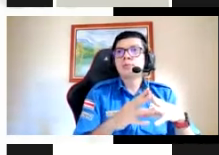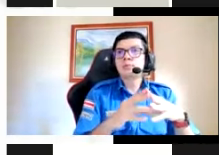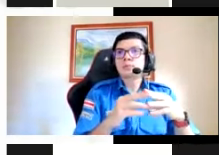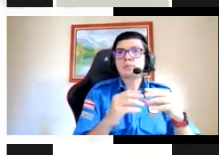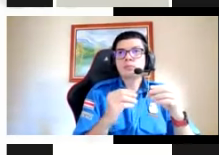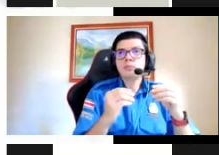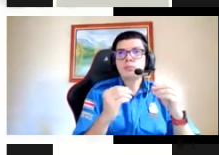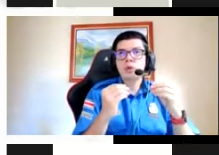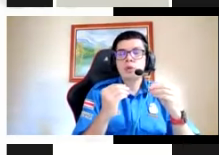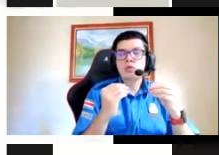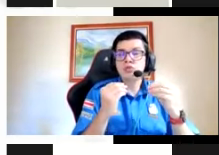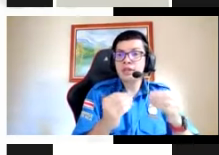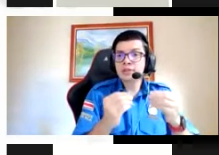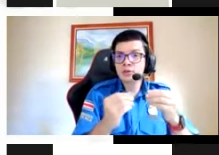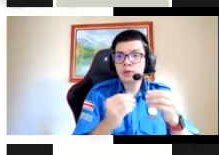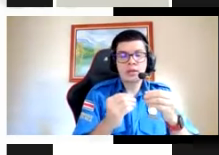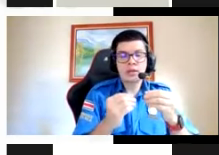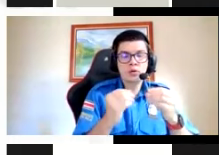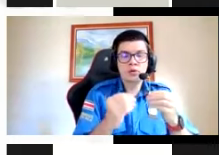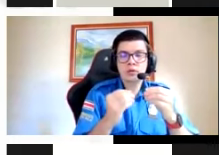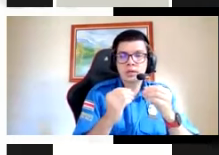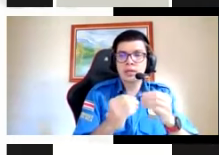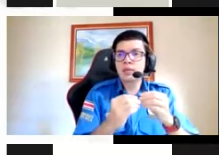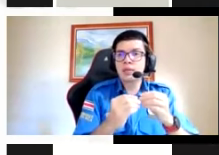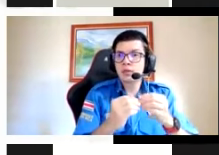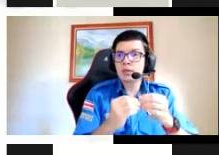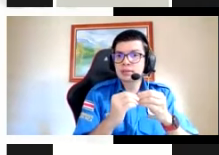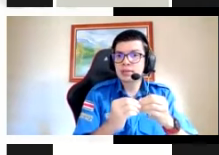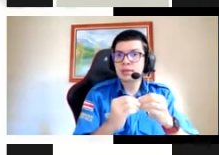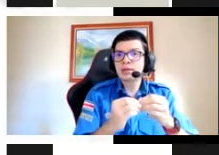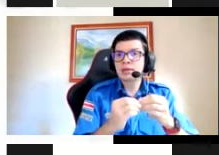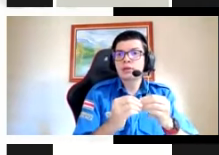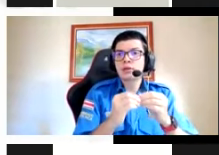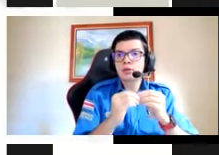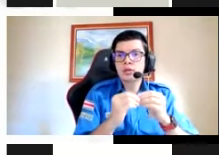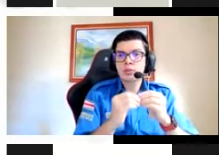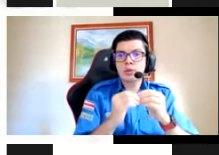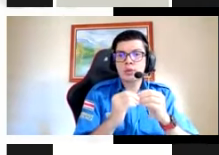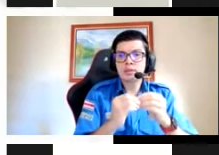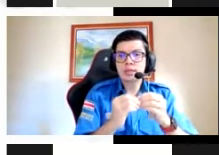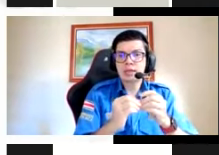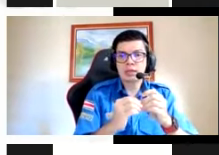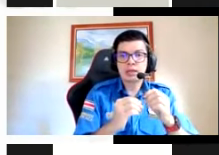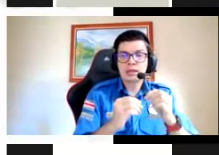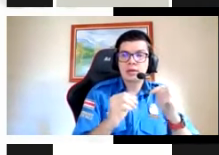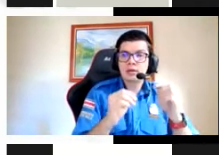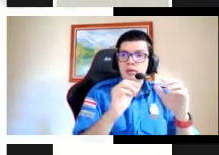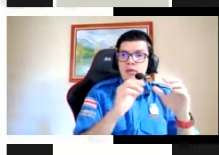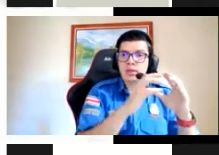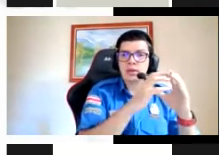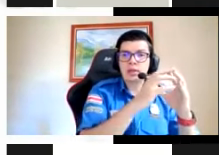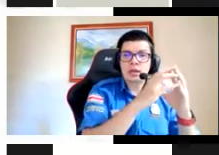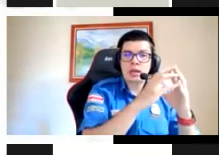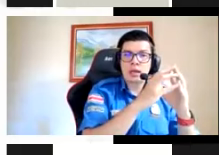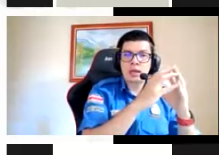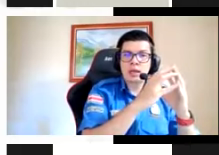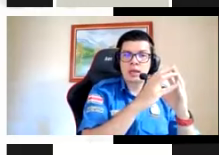un, un riesgo que no tiene por qué ser. No tiene por qué ser.